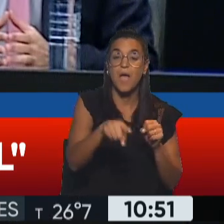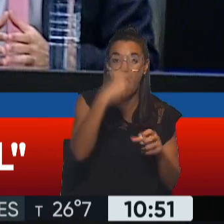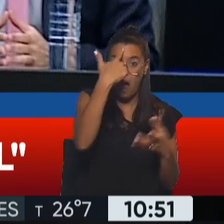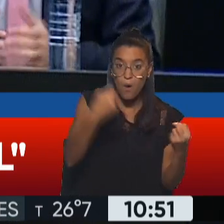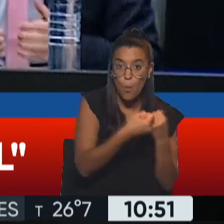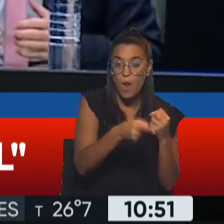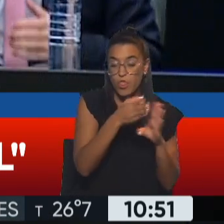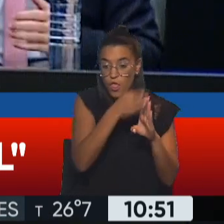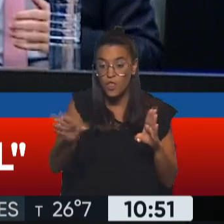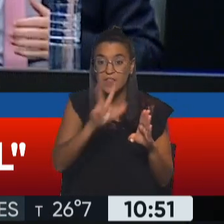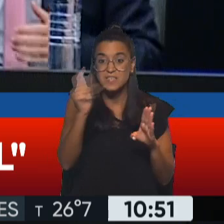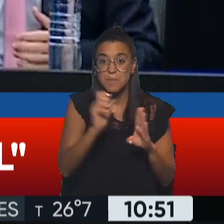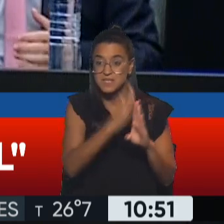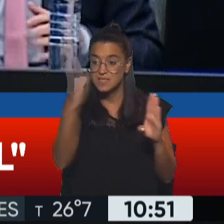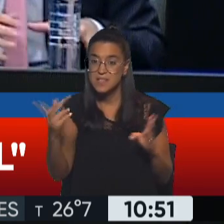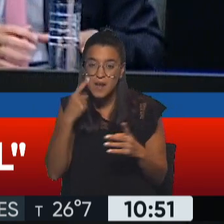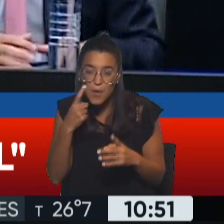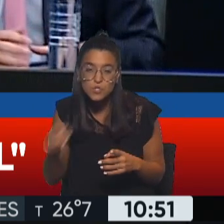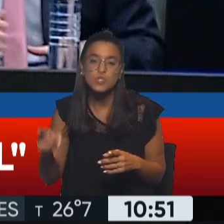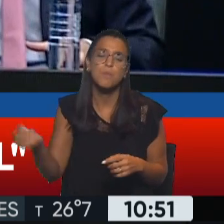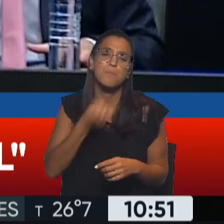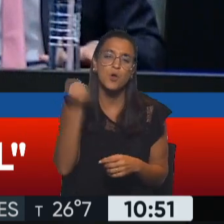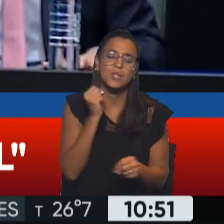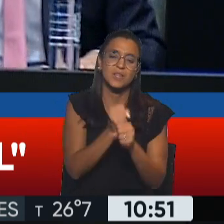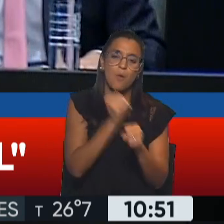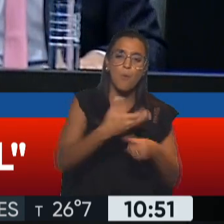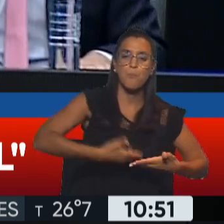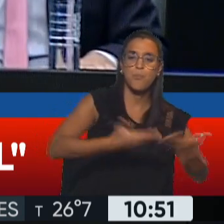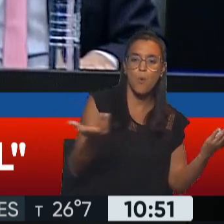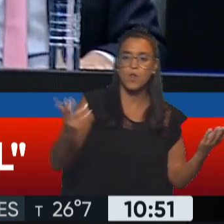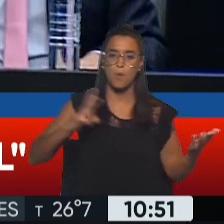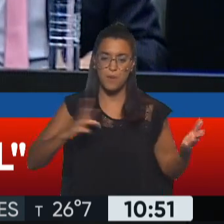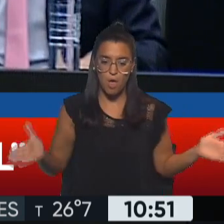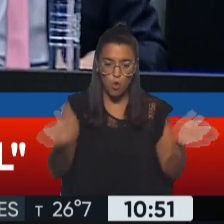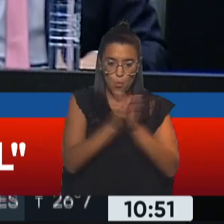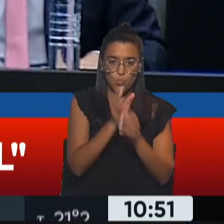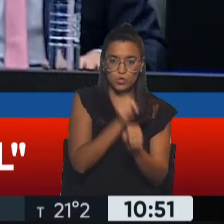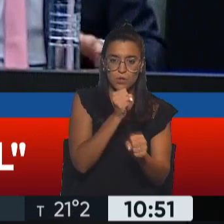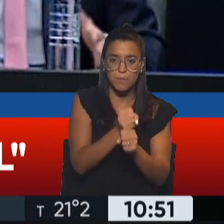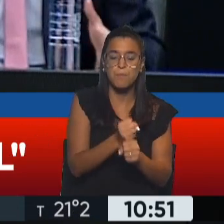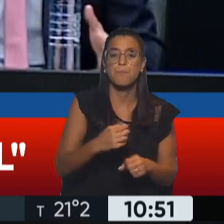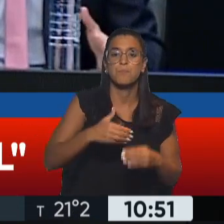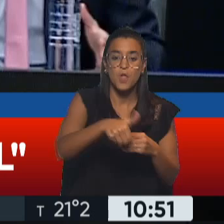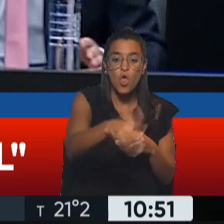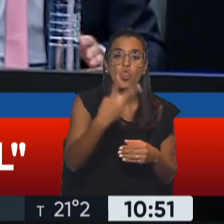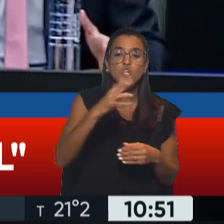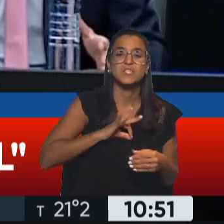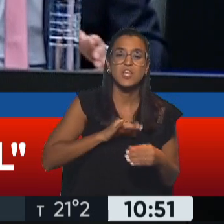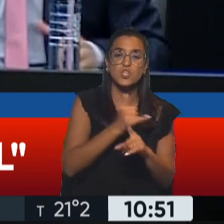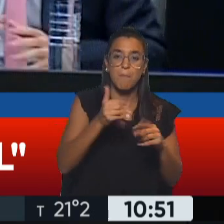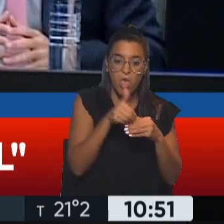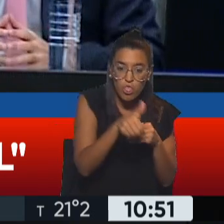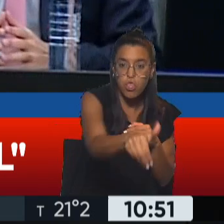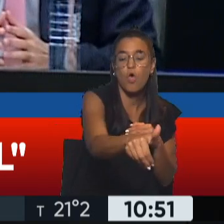acuerdo. Y va a ser importante el trabajo entre el sector público y el sector privado en los próximos 2 años y medio, que es